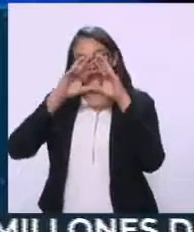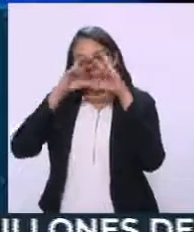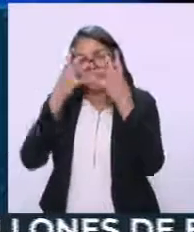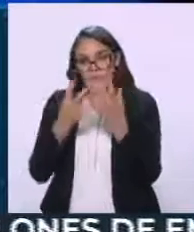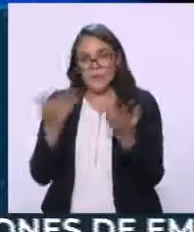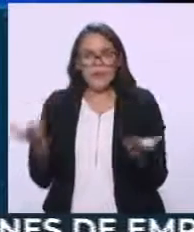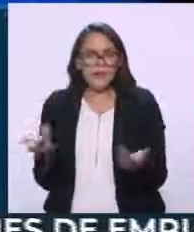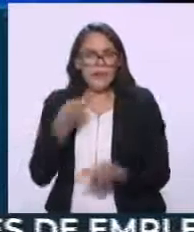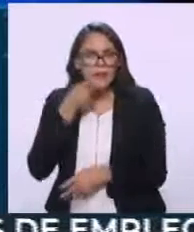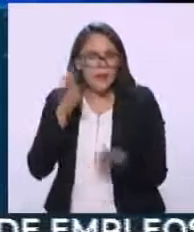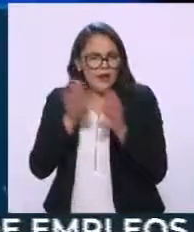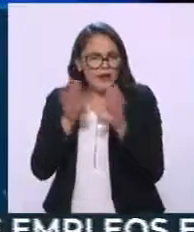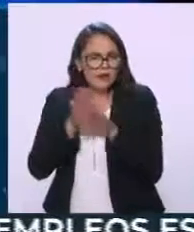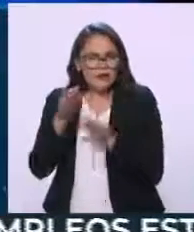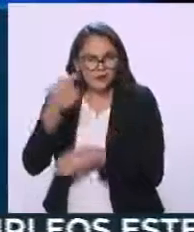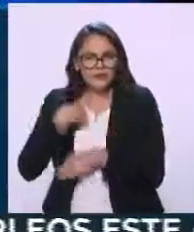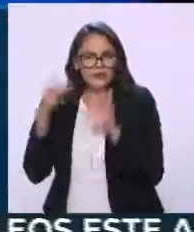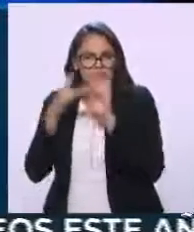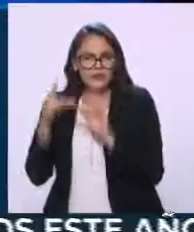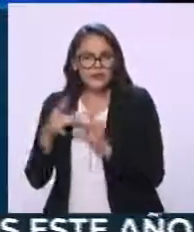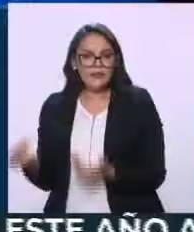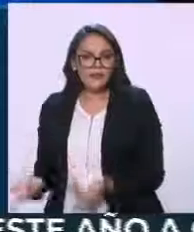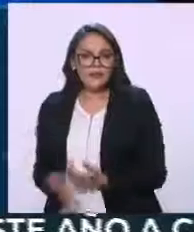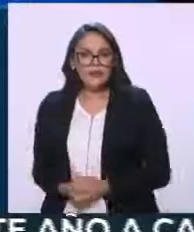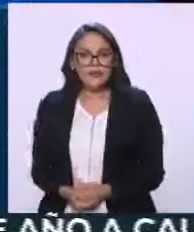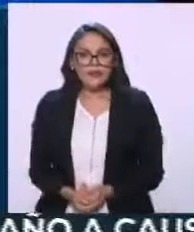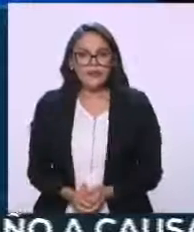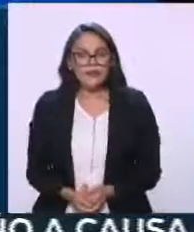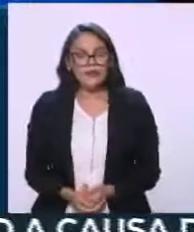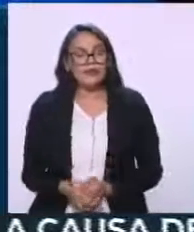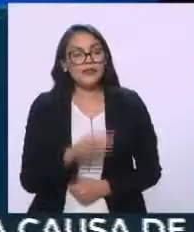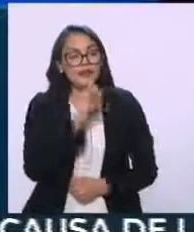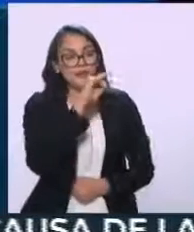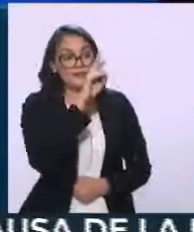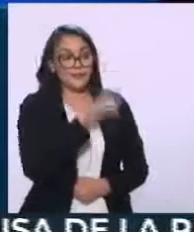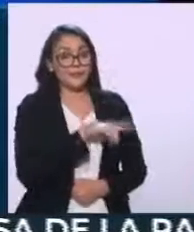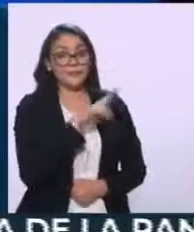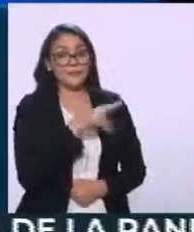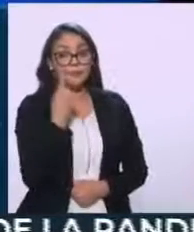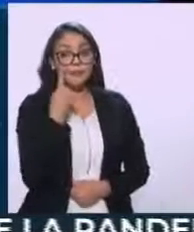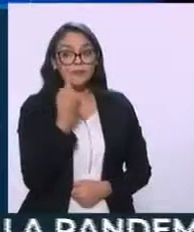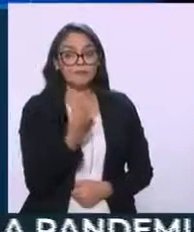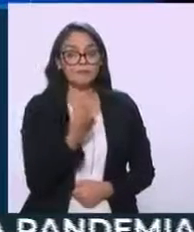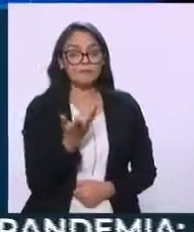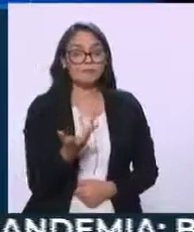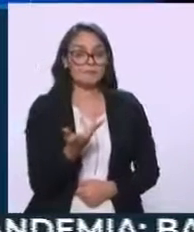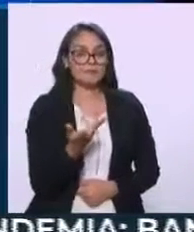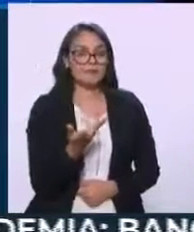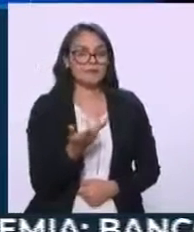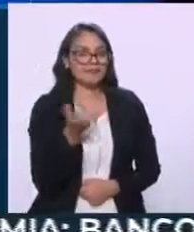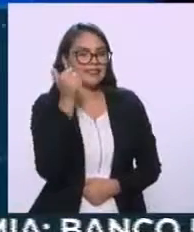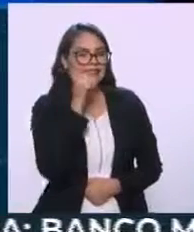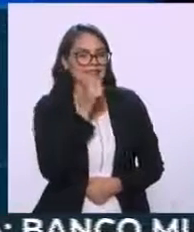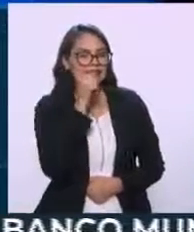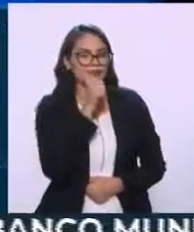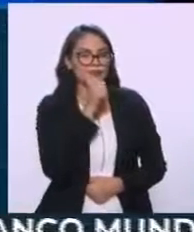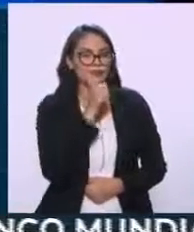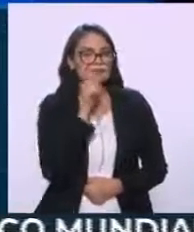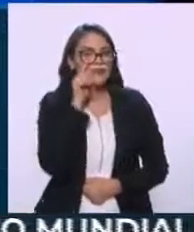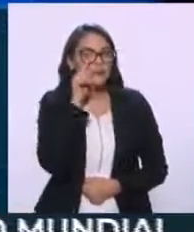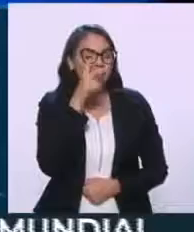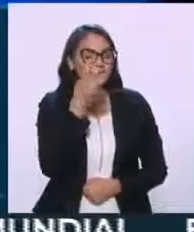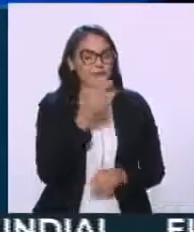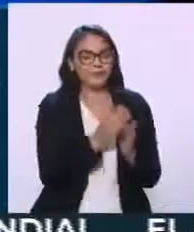global. Víctor. Así es, Azul, efectivamente hay un superávit, de hecho para todo el